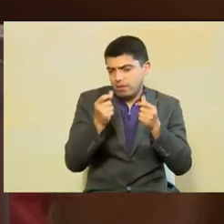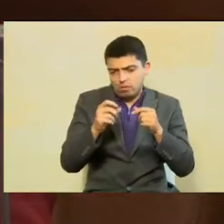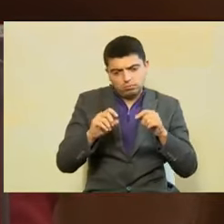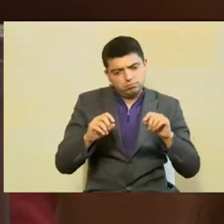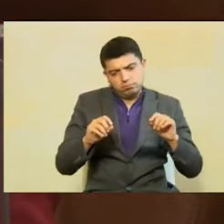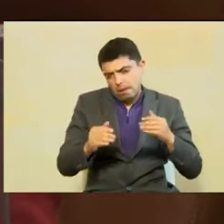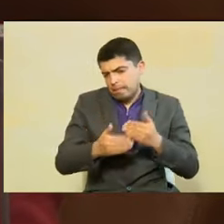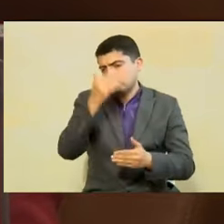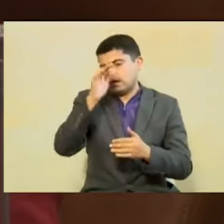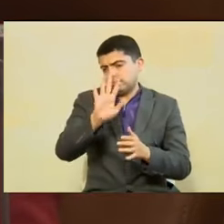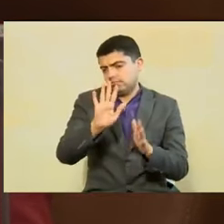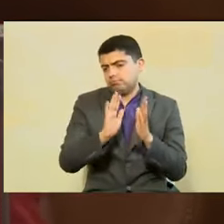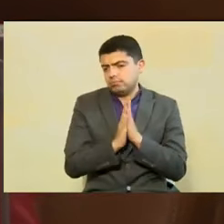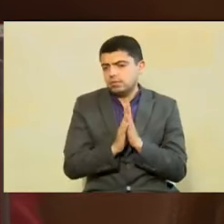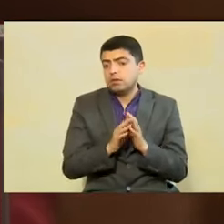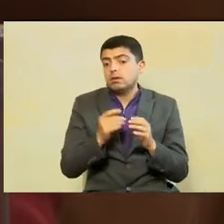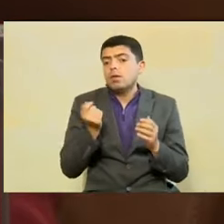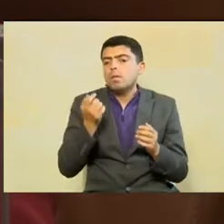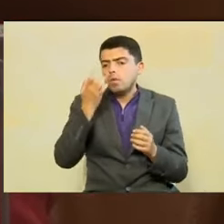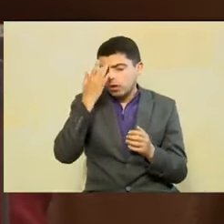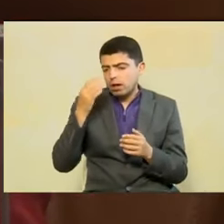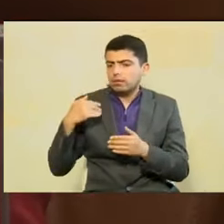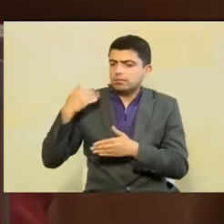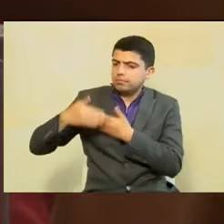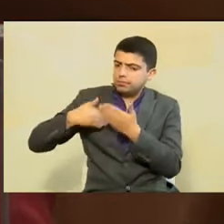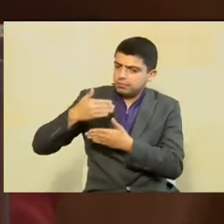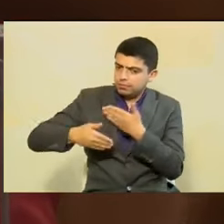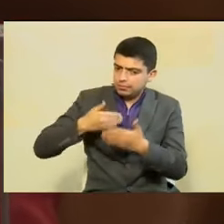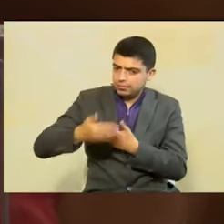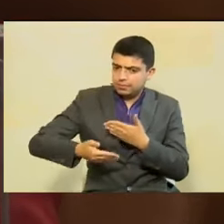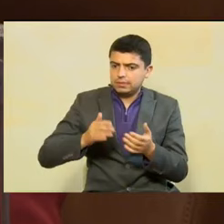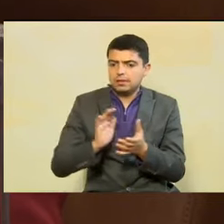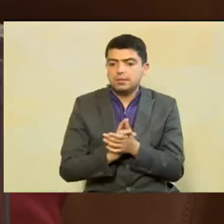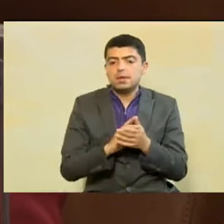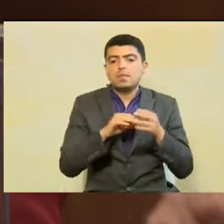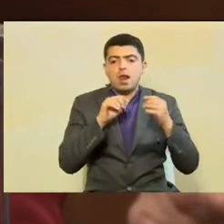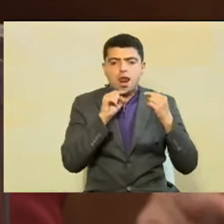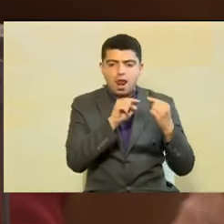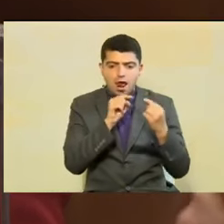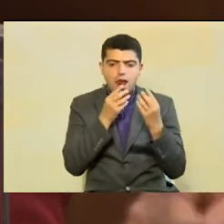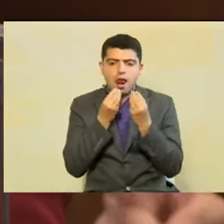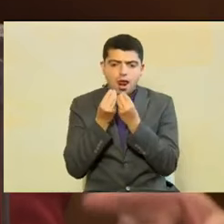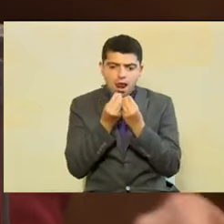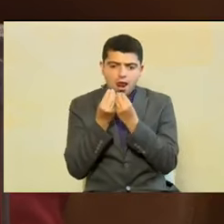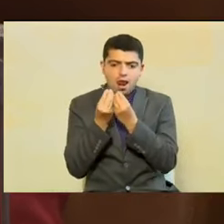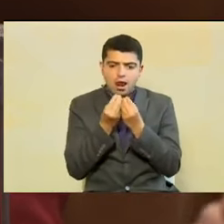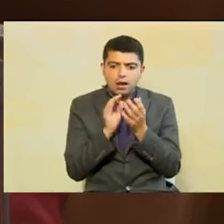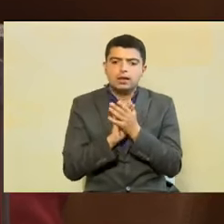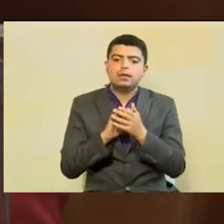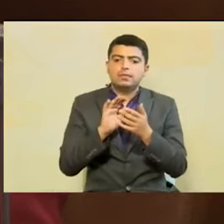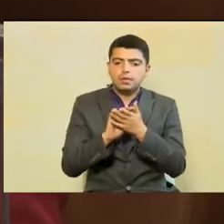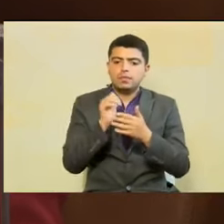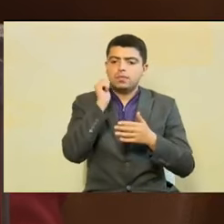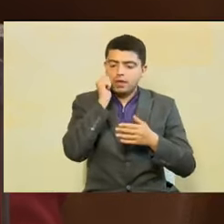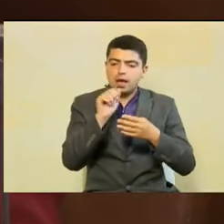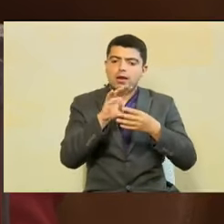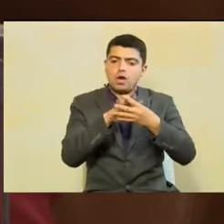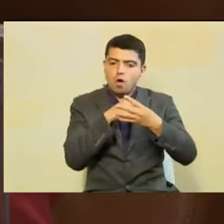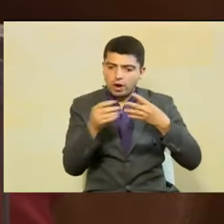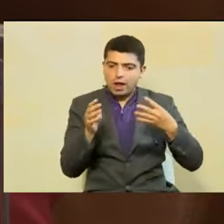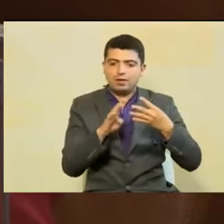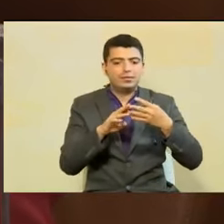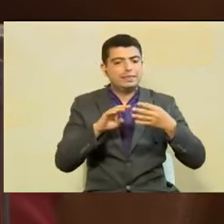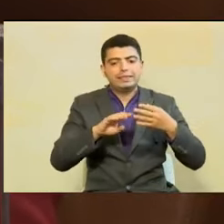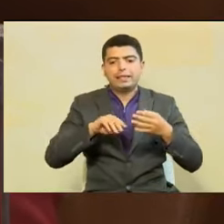viene durante varios varias plenarias anunciándose estando en el orden del día pero